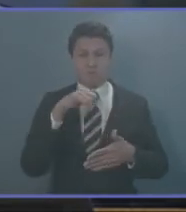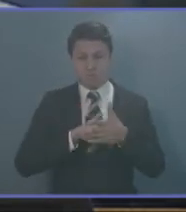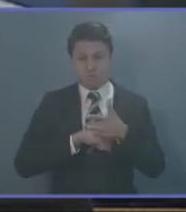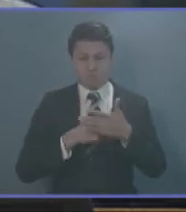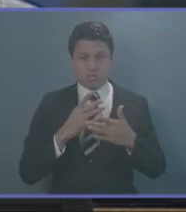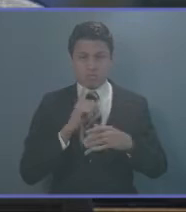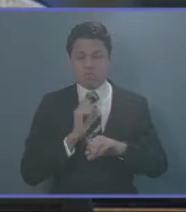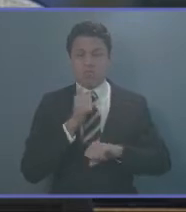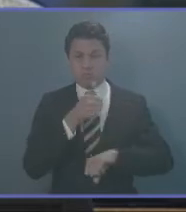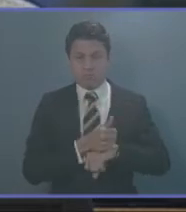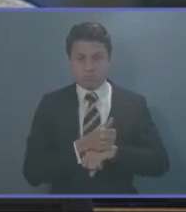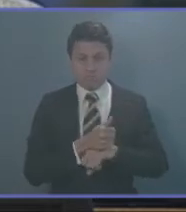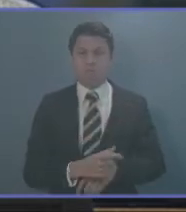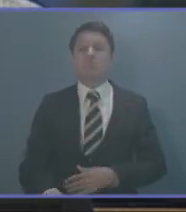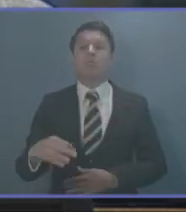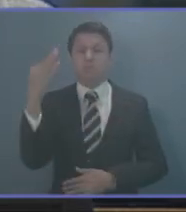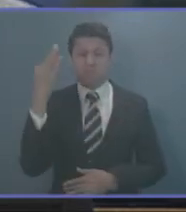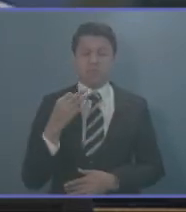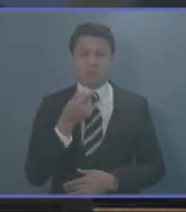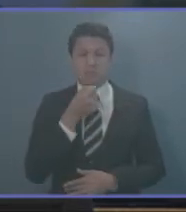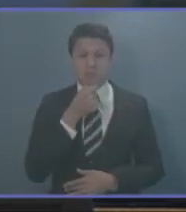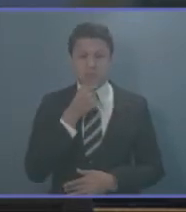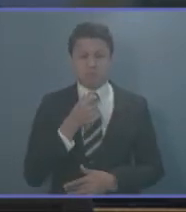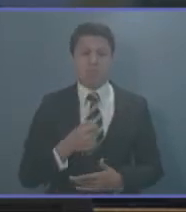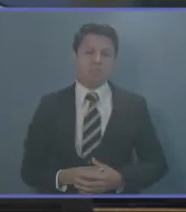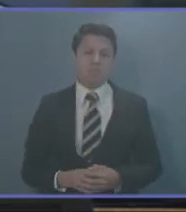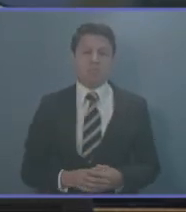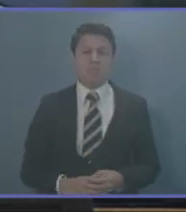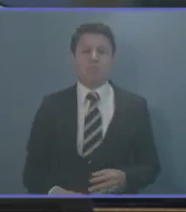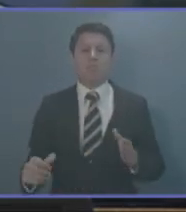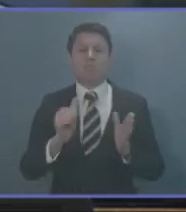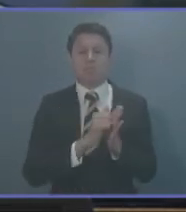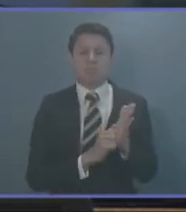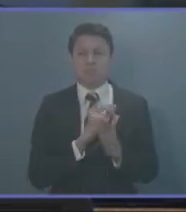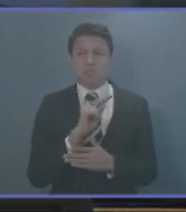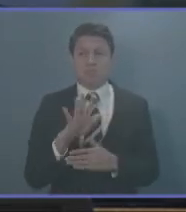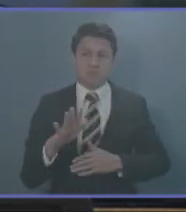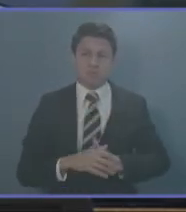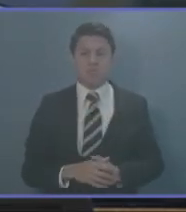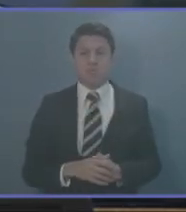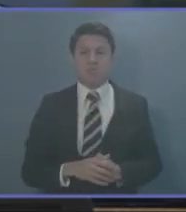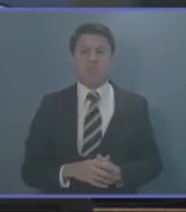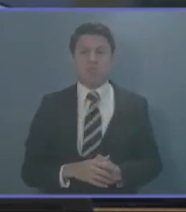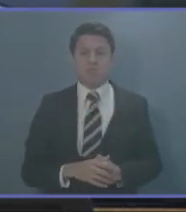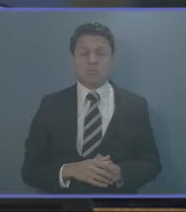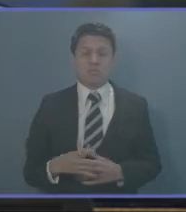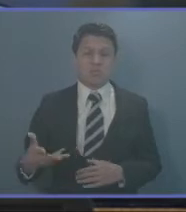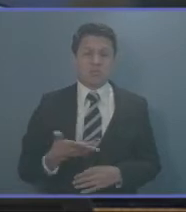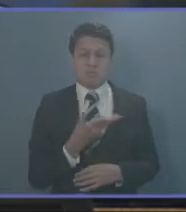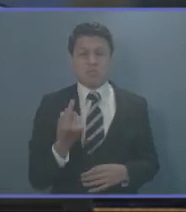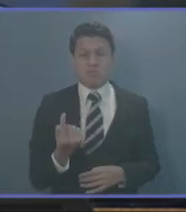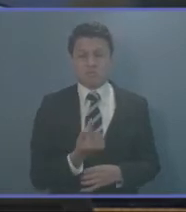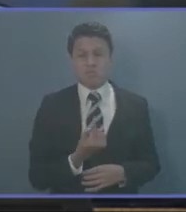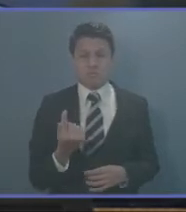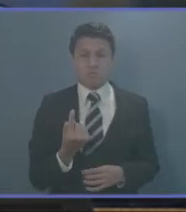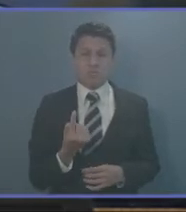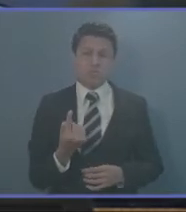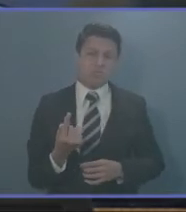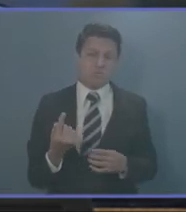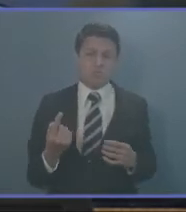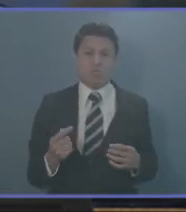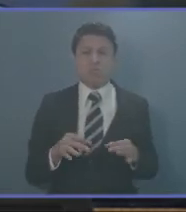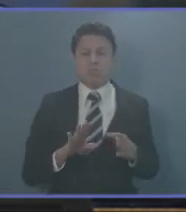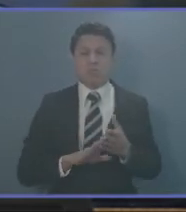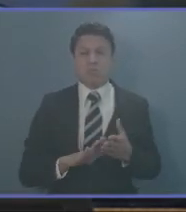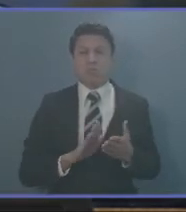establecido. Deber de aviso. Artículo 25. Toda persona natural o jurídica sujeta al